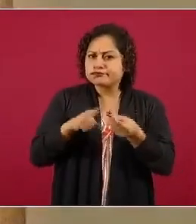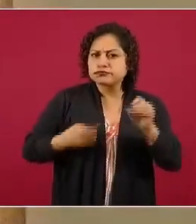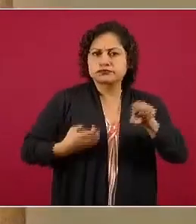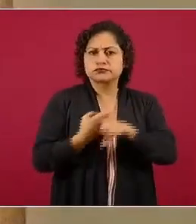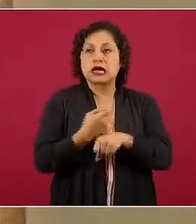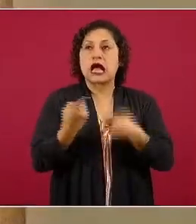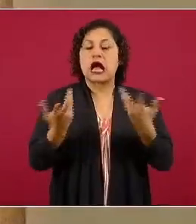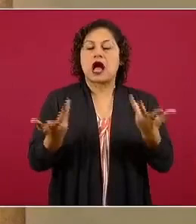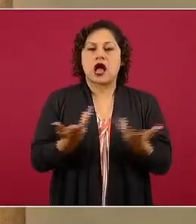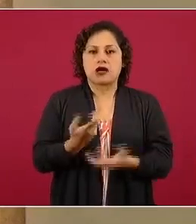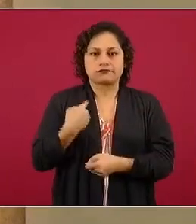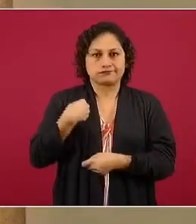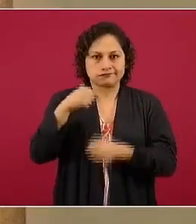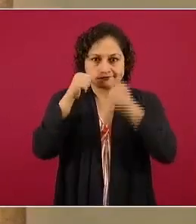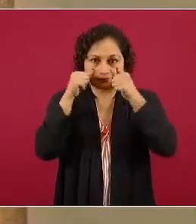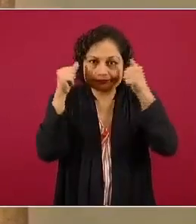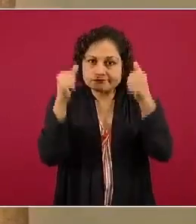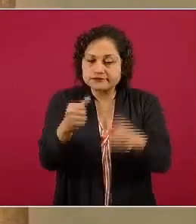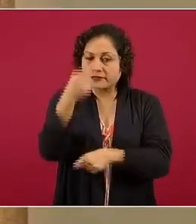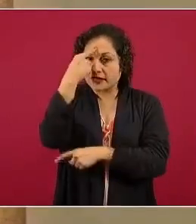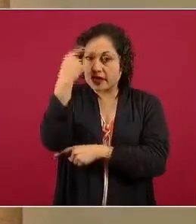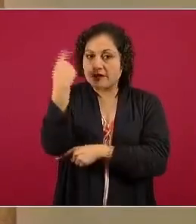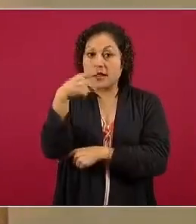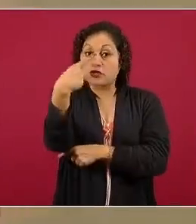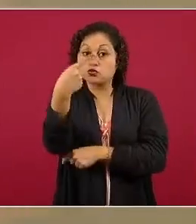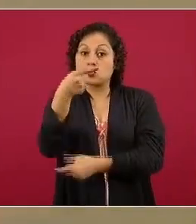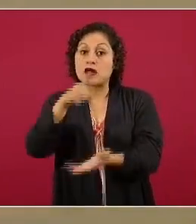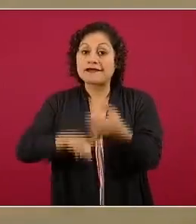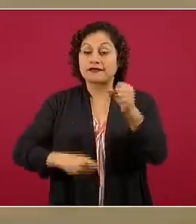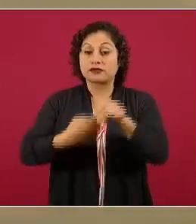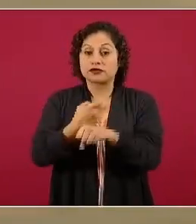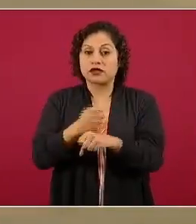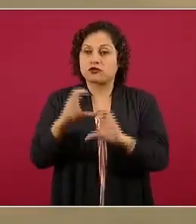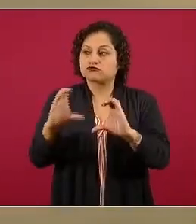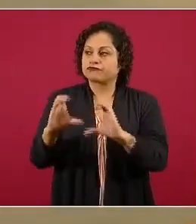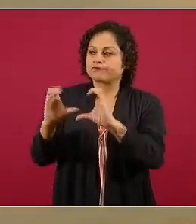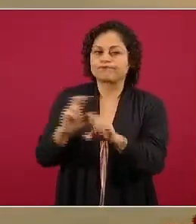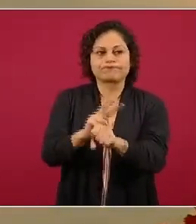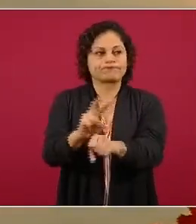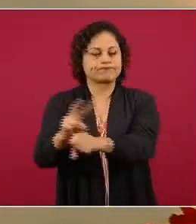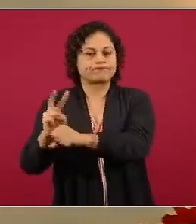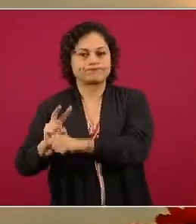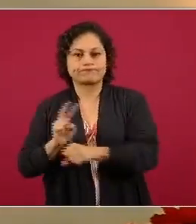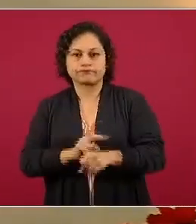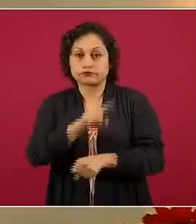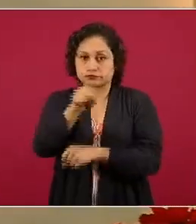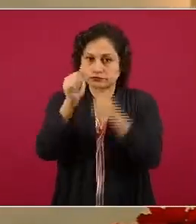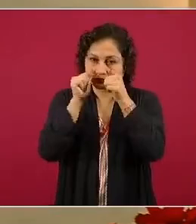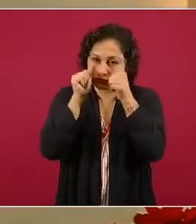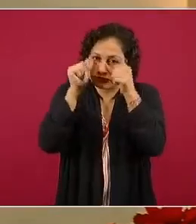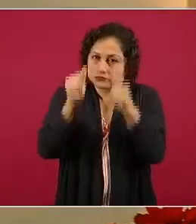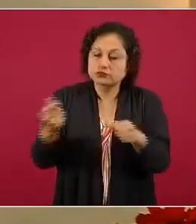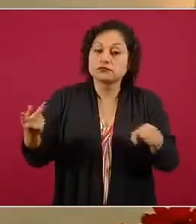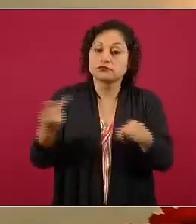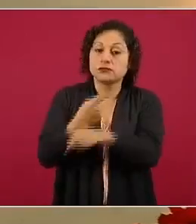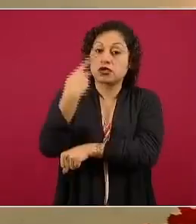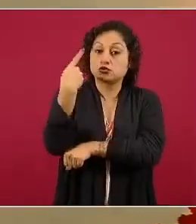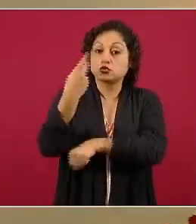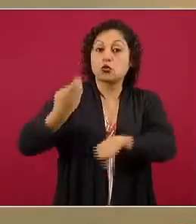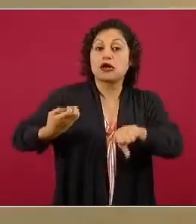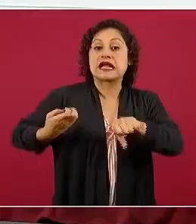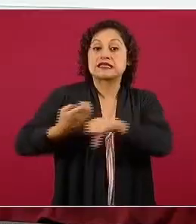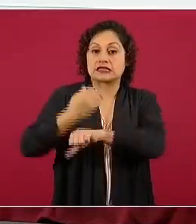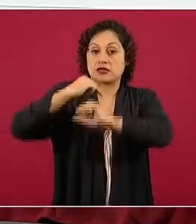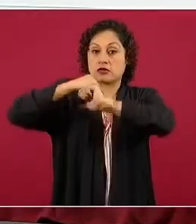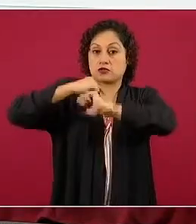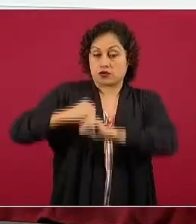esto, estén vigilando la curva epidémica de su estado y estén atentos a todas las disposiciones que las autoridades locales,